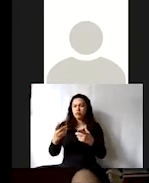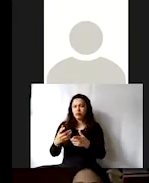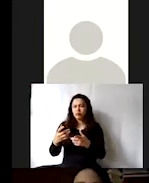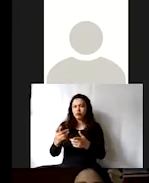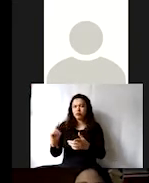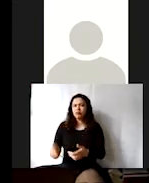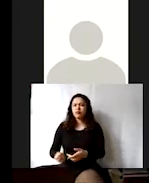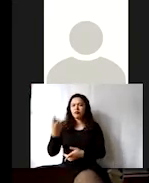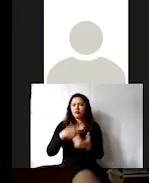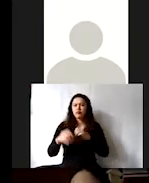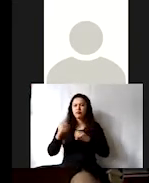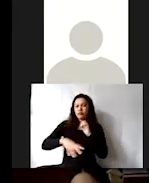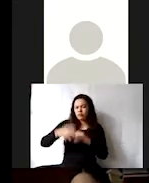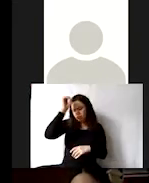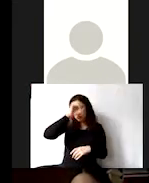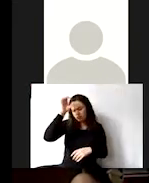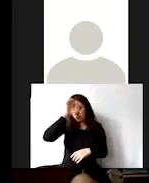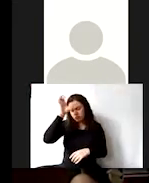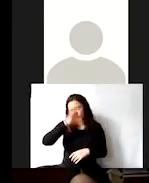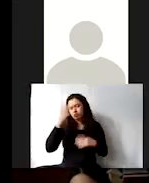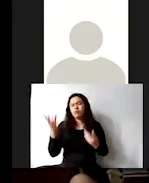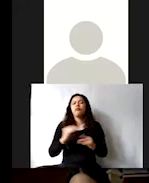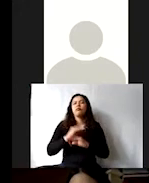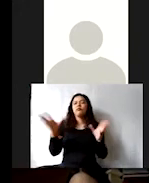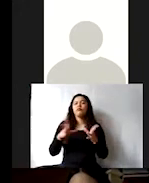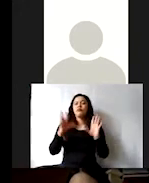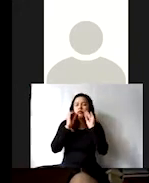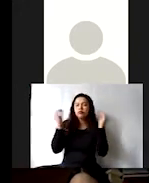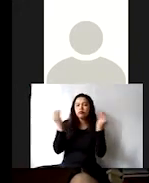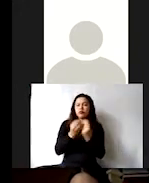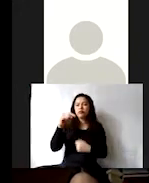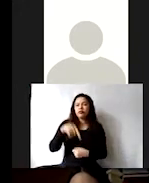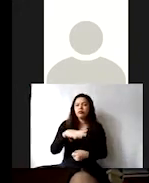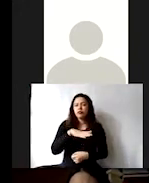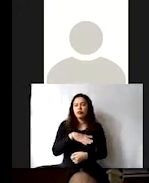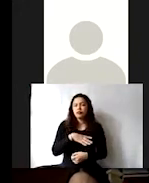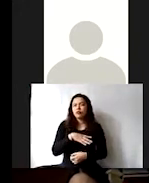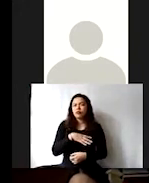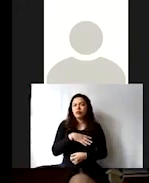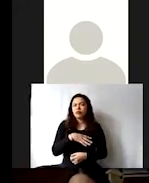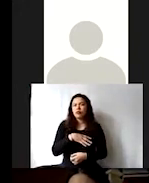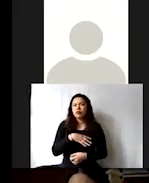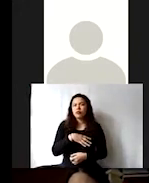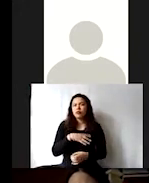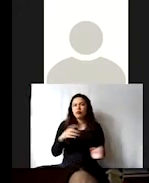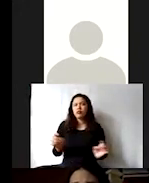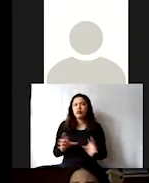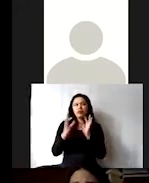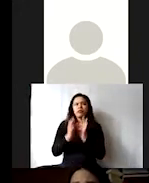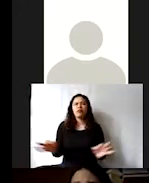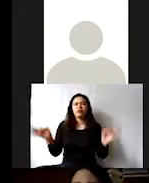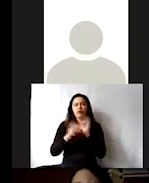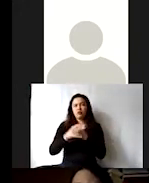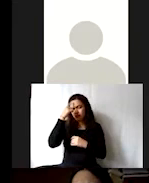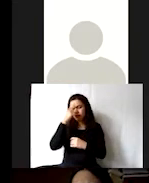tecnológica y pues obviamente también las organizaciones aquí tienen un papel importante que jugar. Entonces, no sé si